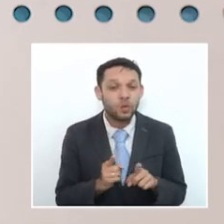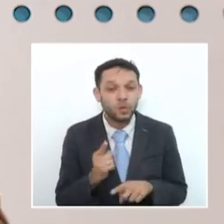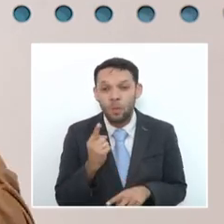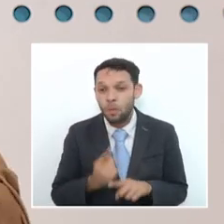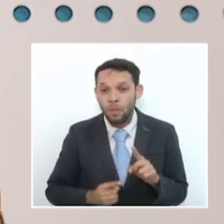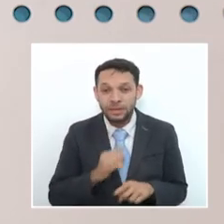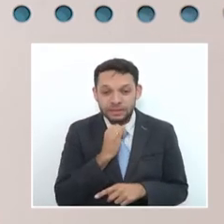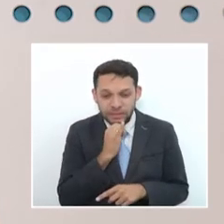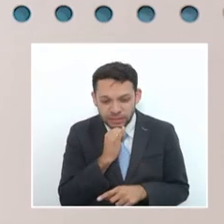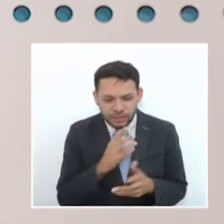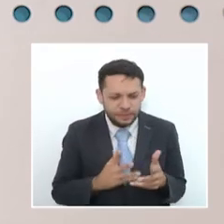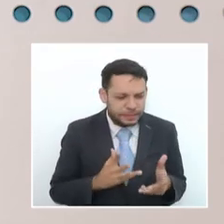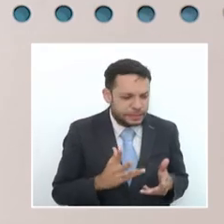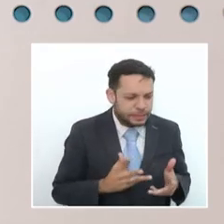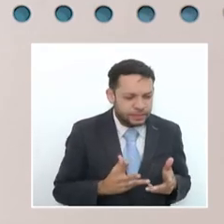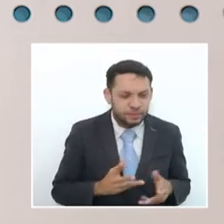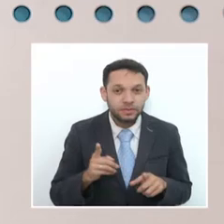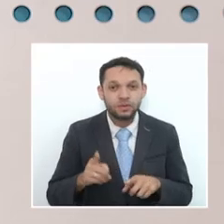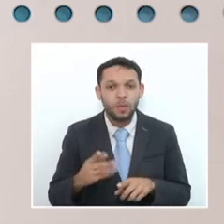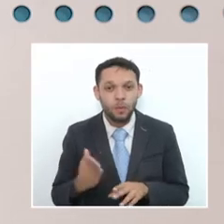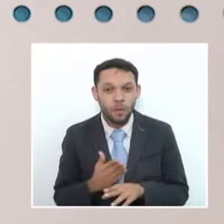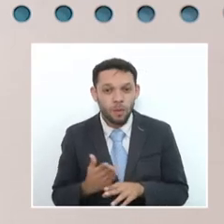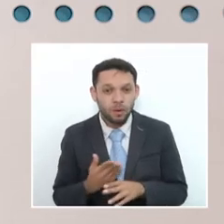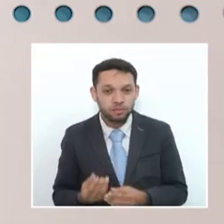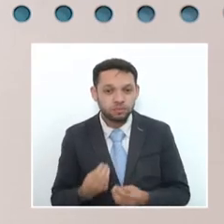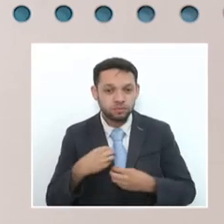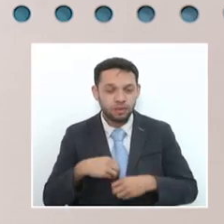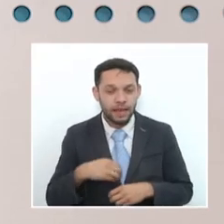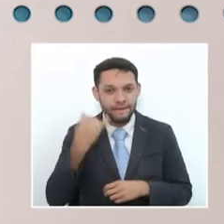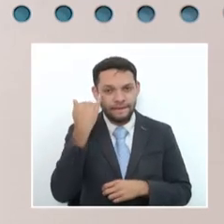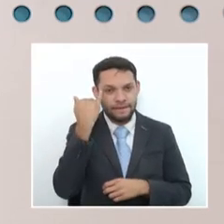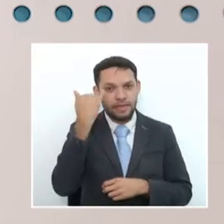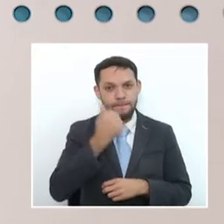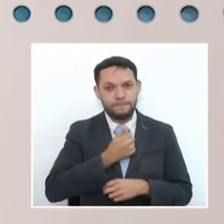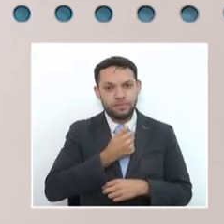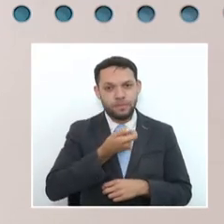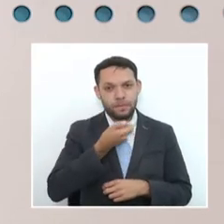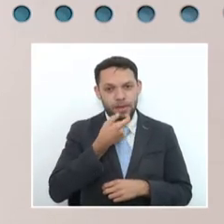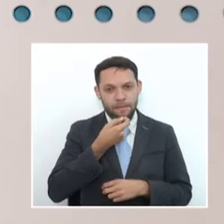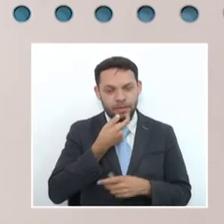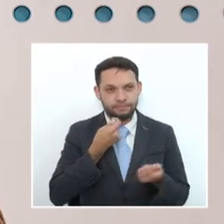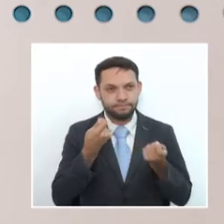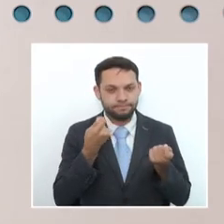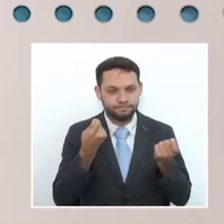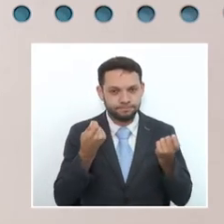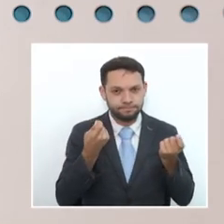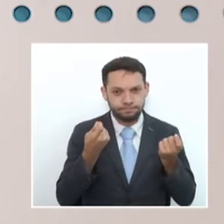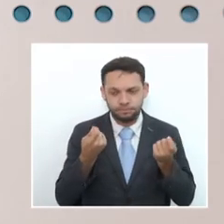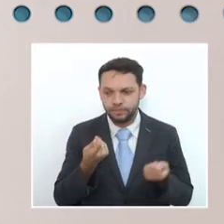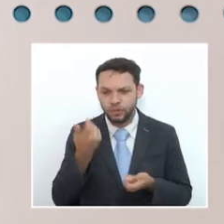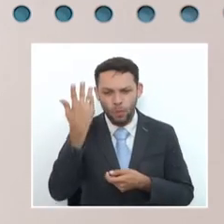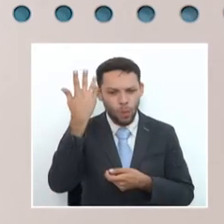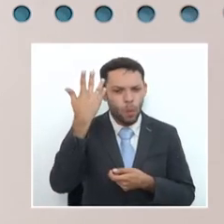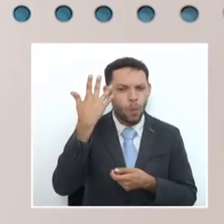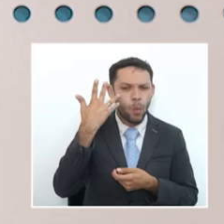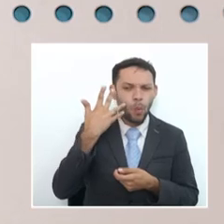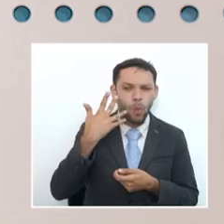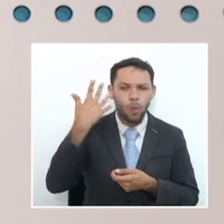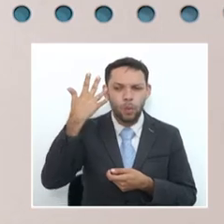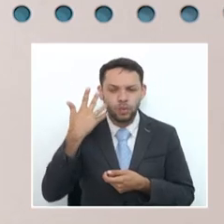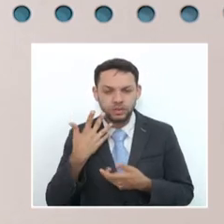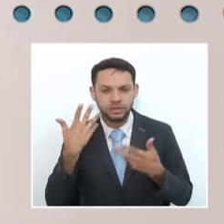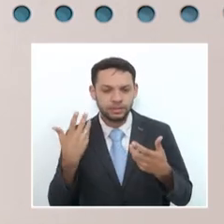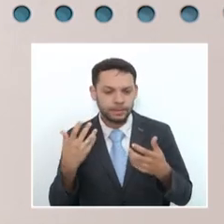y sobre infección urinaria, automedicación y demás, para que ustedes puedan revisar este tema, como todos los días que tratamos de hacer educación